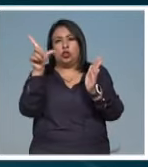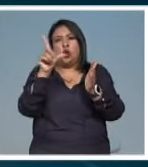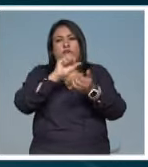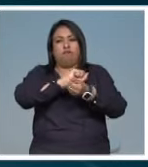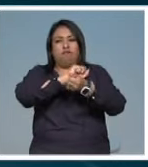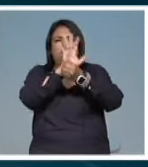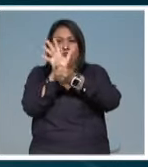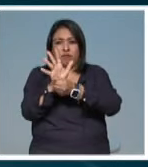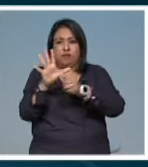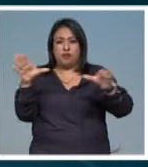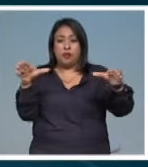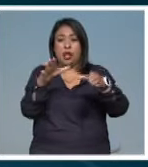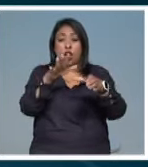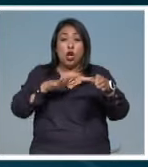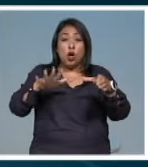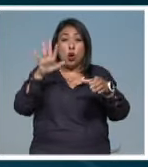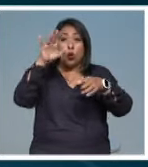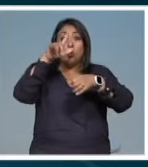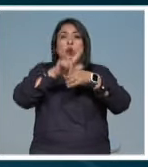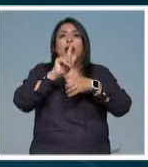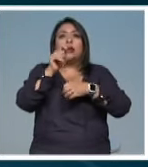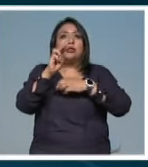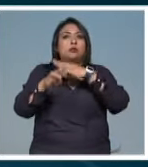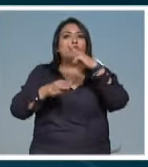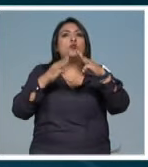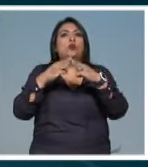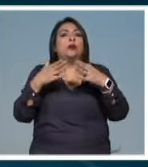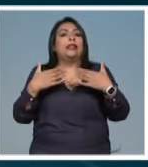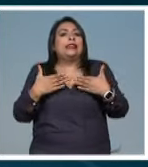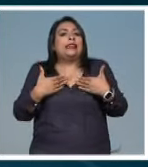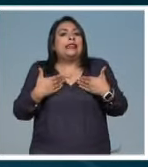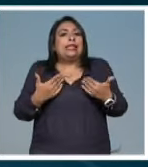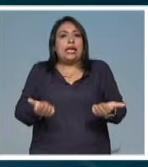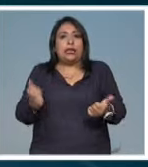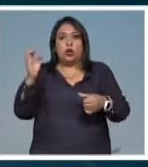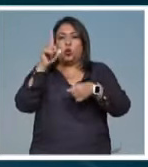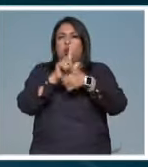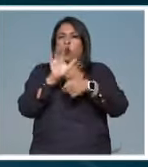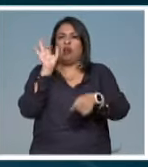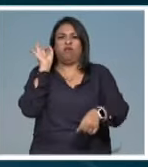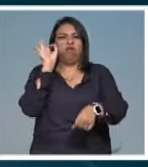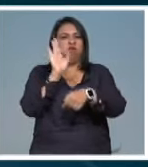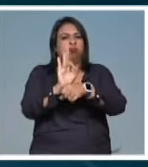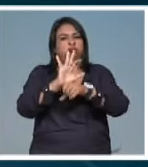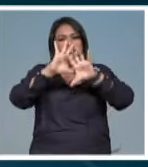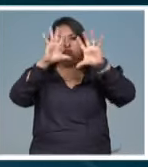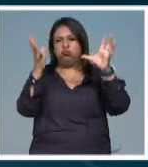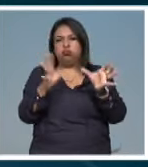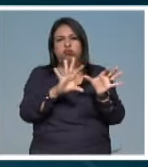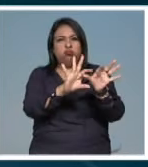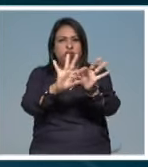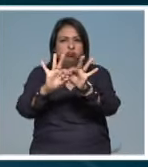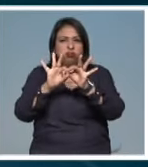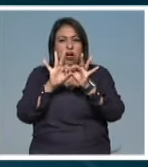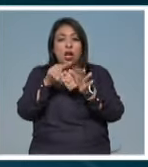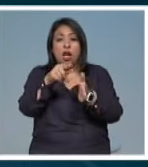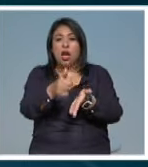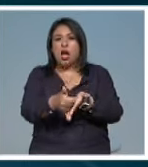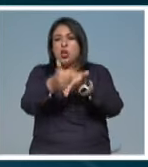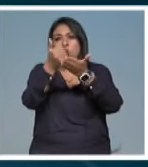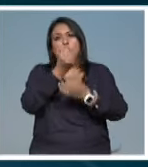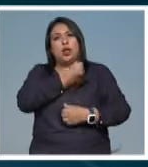en el ámbito cultural es que el mundo entero entendió que la cultura es un bien global común. Es un instrumento